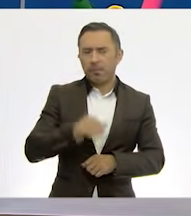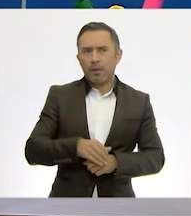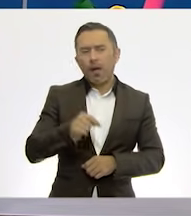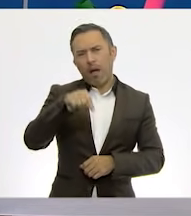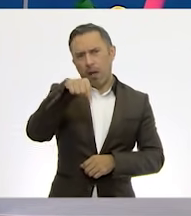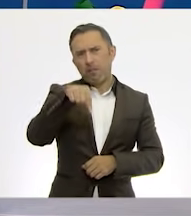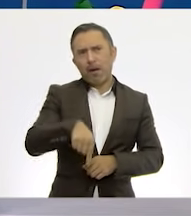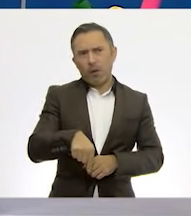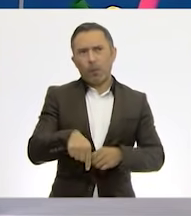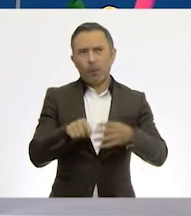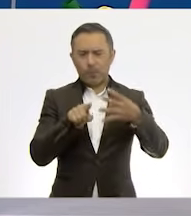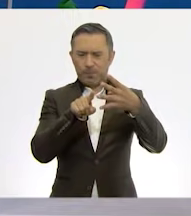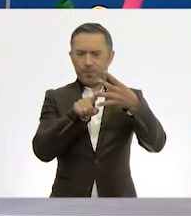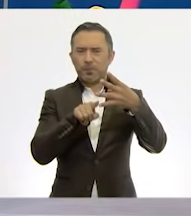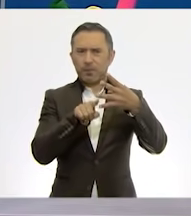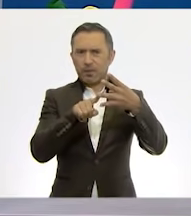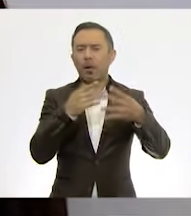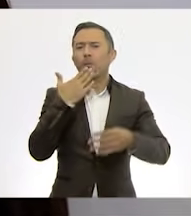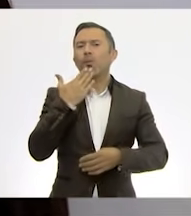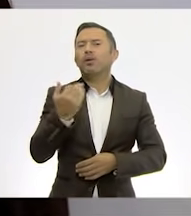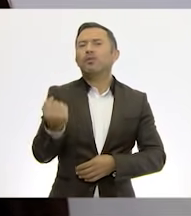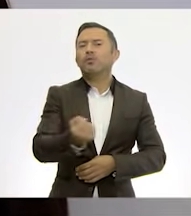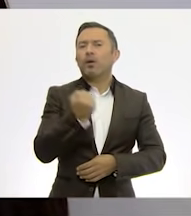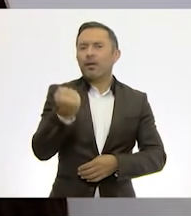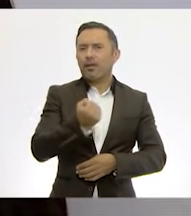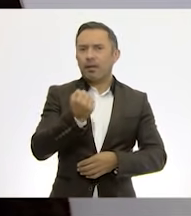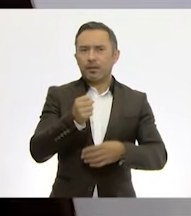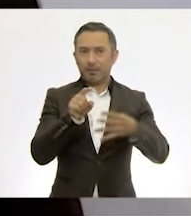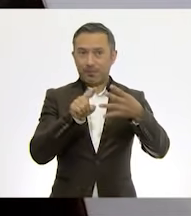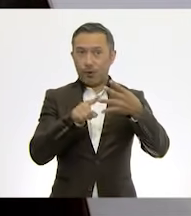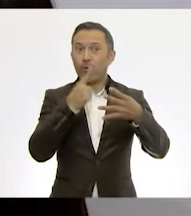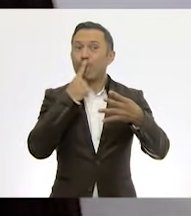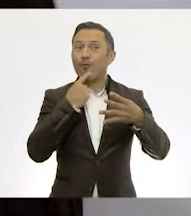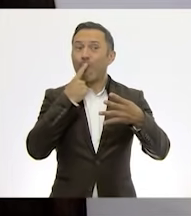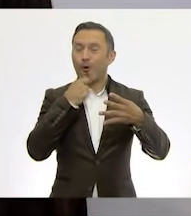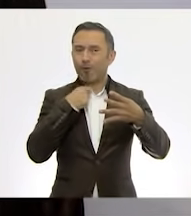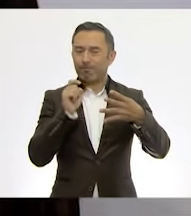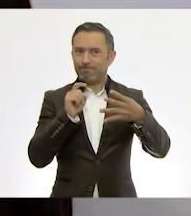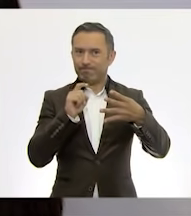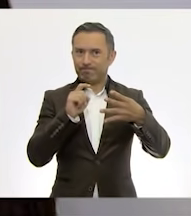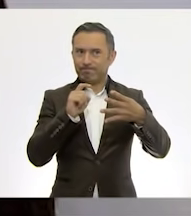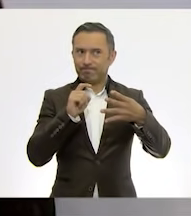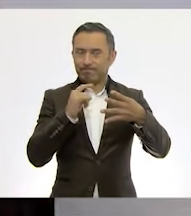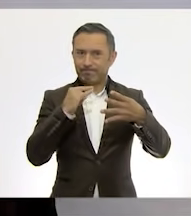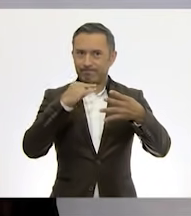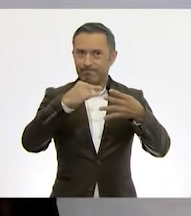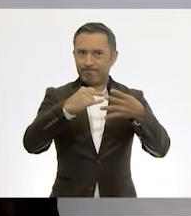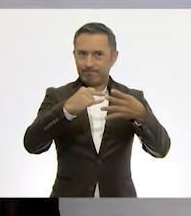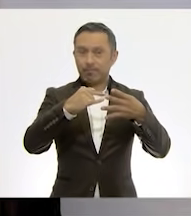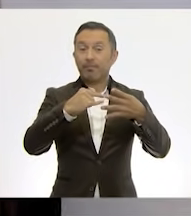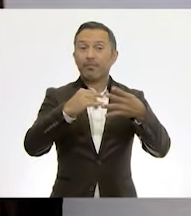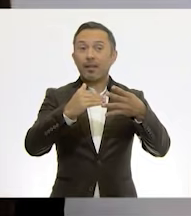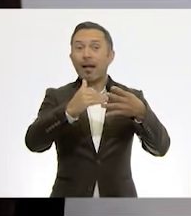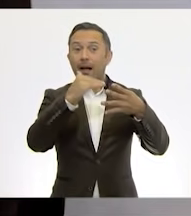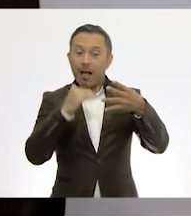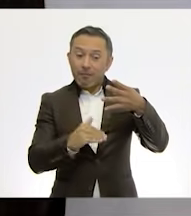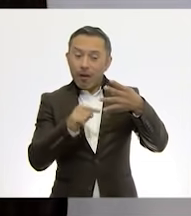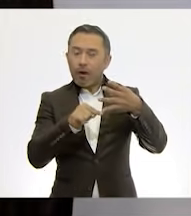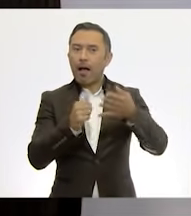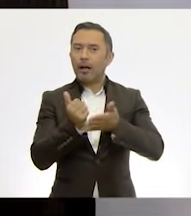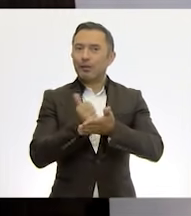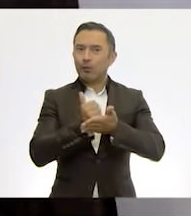Esas son las de la buena suerte. Voy a colocar aquí el rojo y abajo voy a colocar el azul.